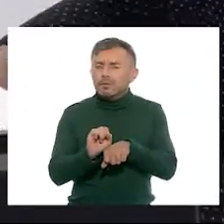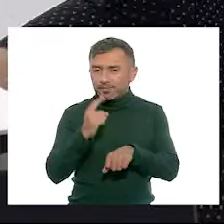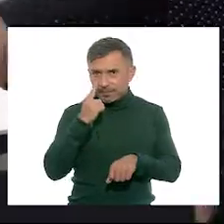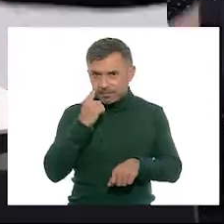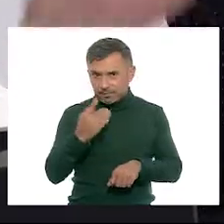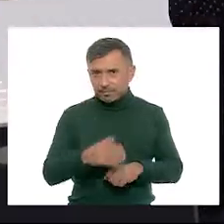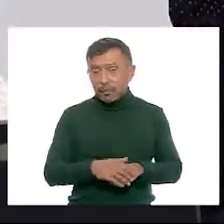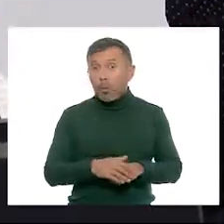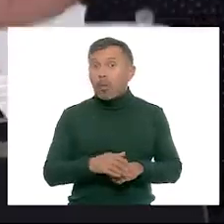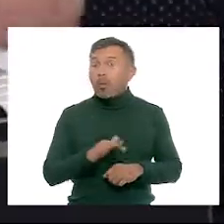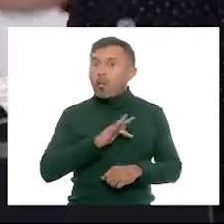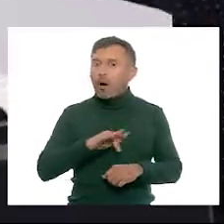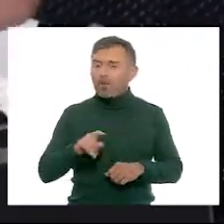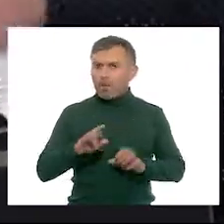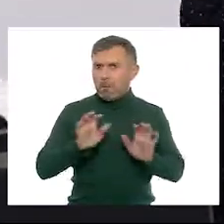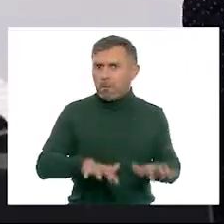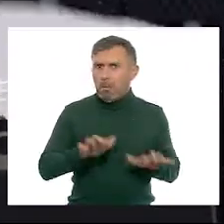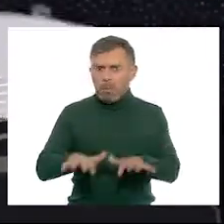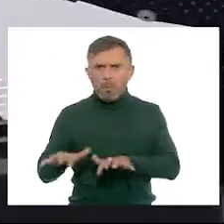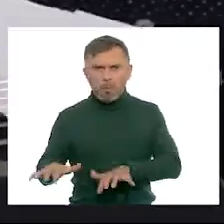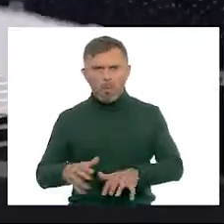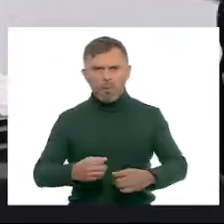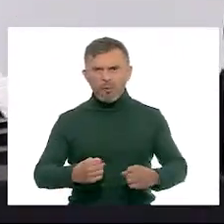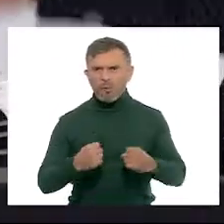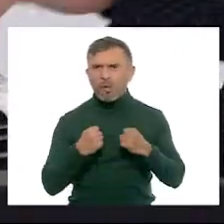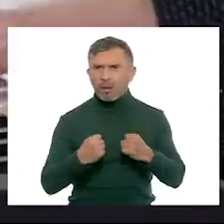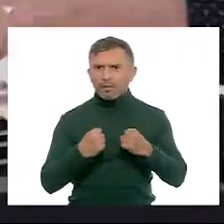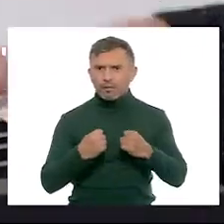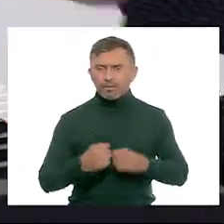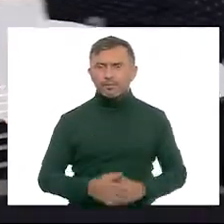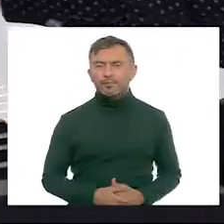o puede tocar muy fuerte.